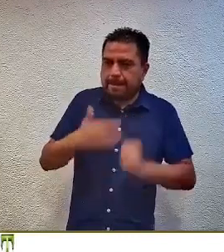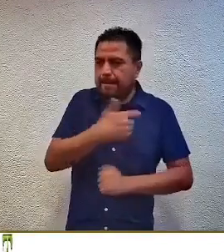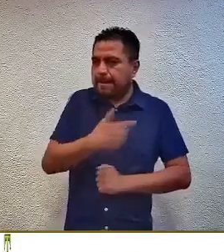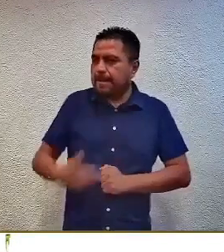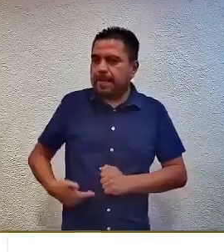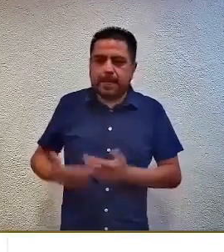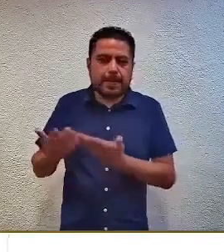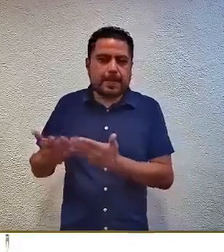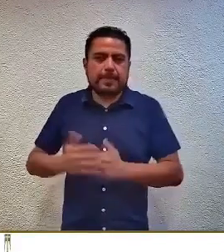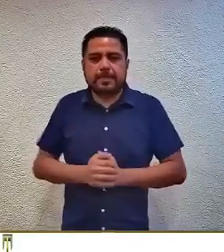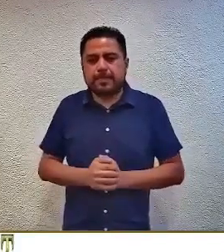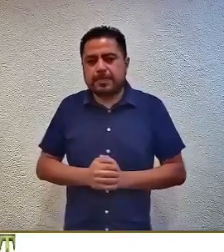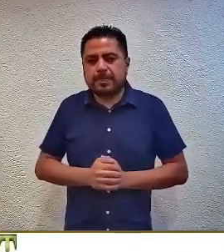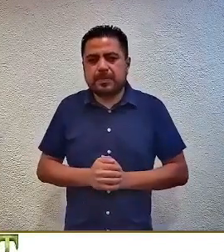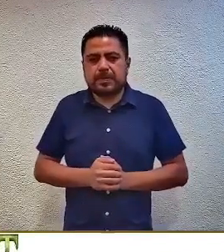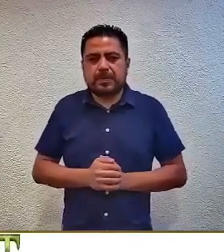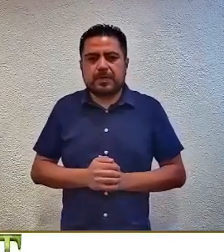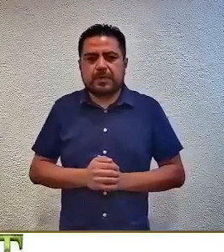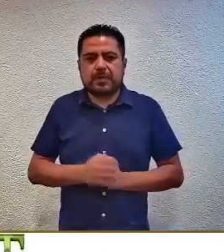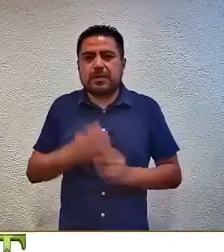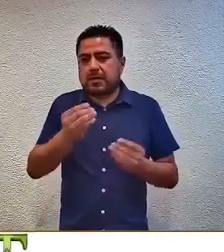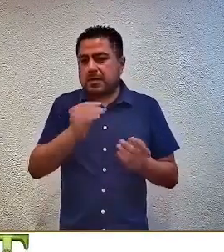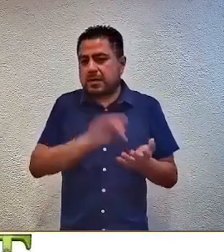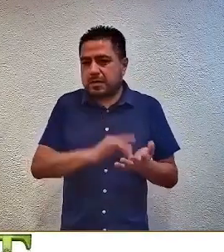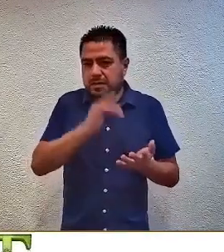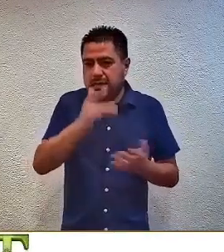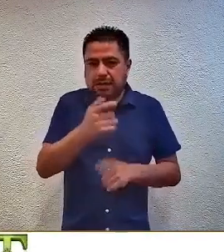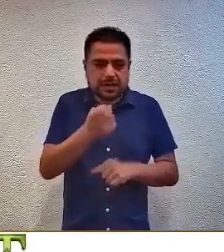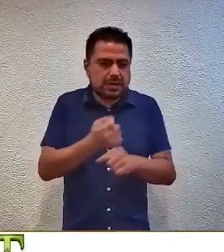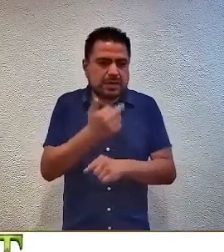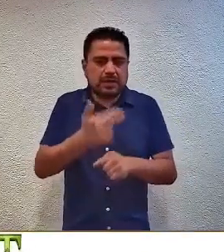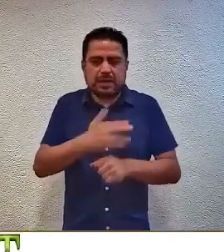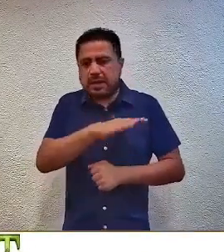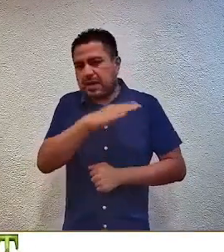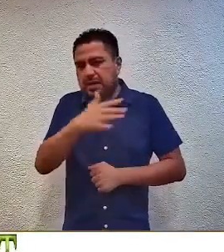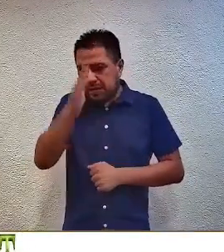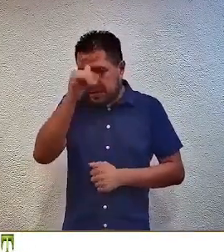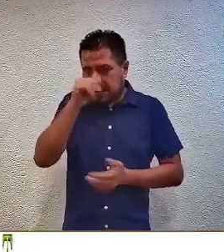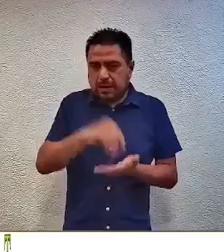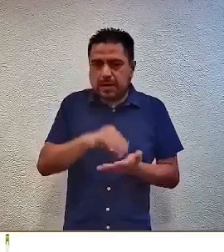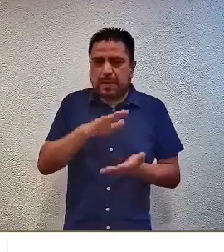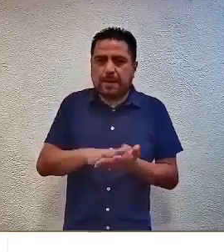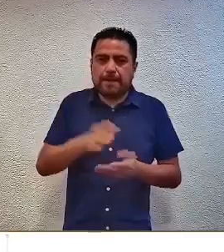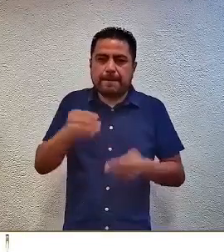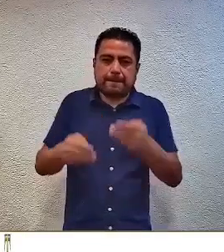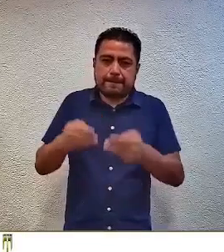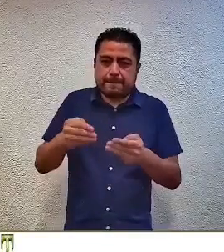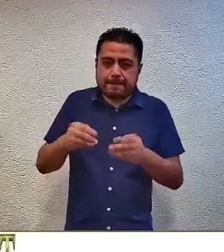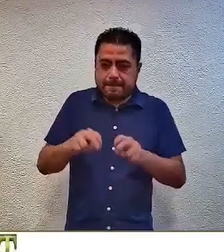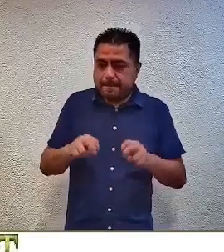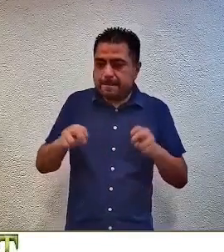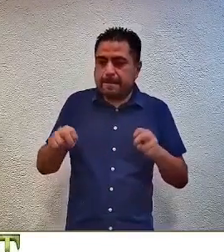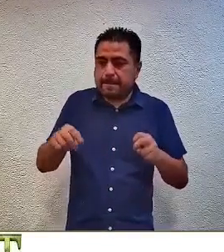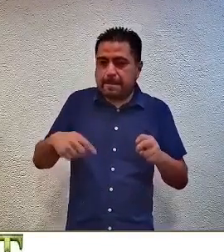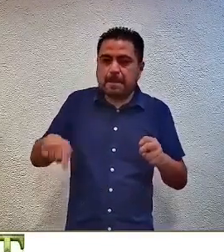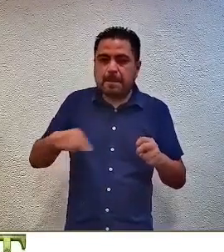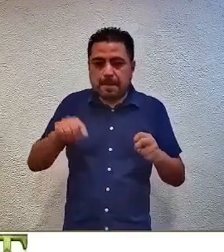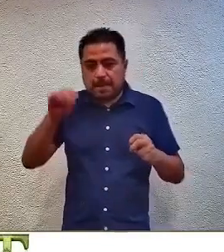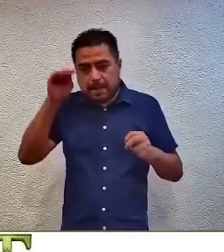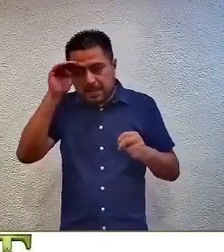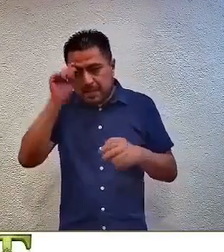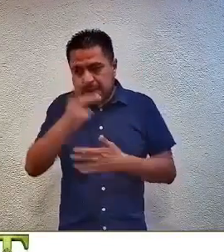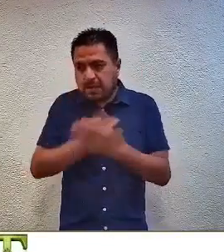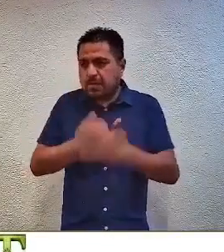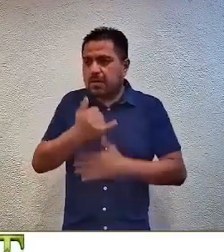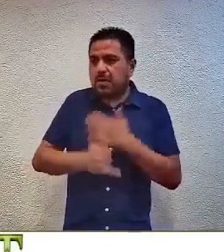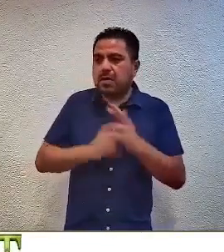magistrada, magistrado. Muchas gracias, señor secretario general de Acuerdos. Magistrada, magistrado, está a nuestra consideración el proyecto